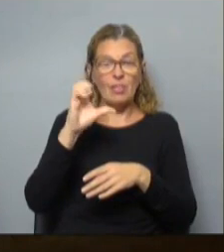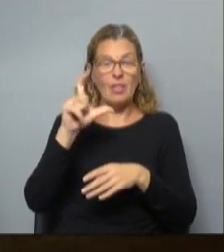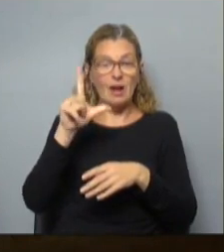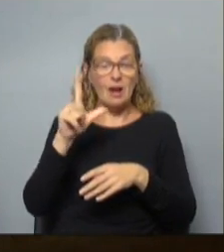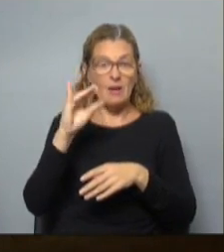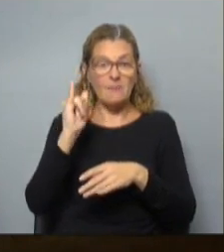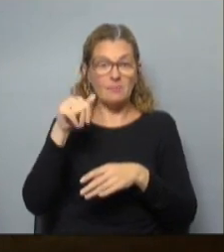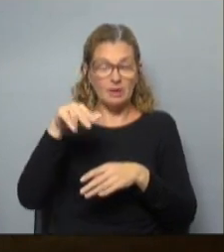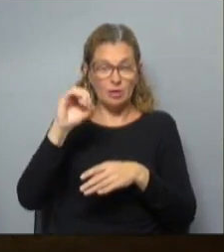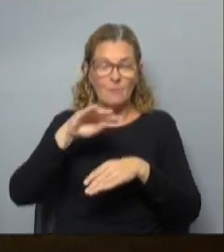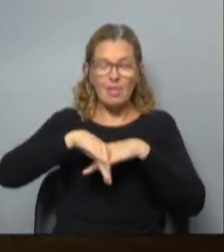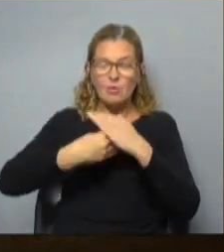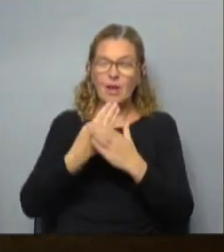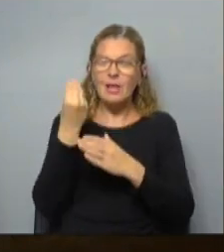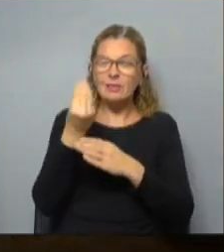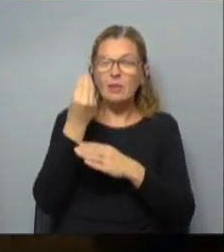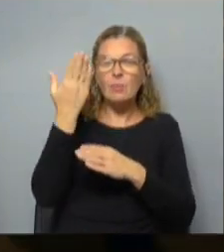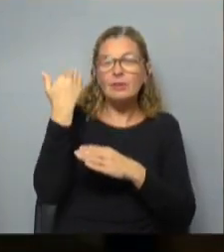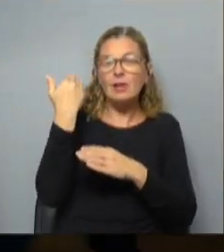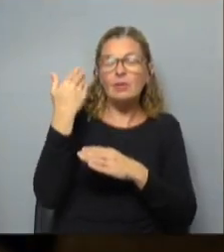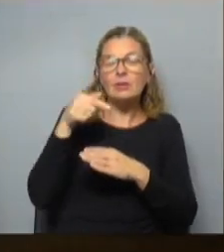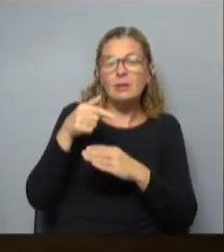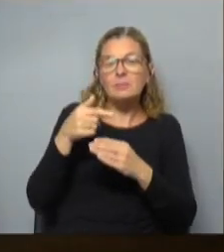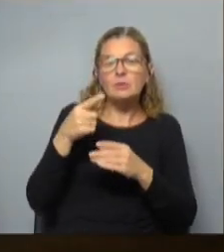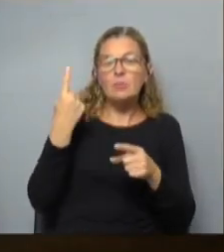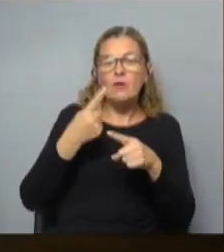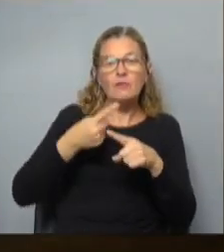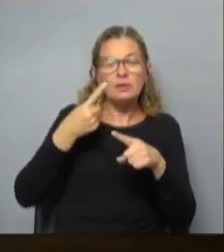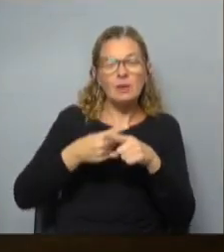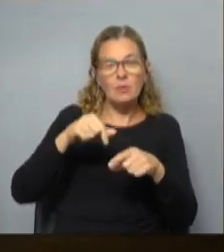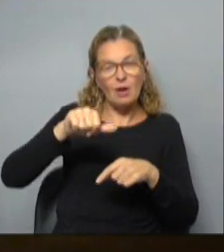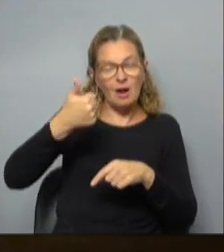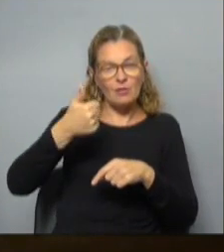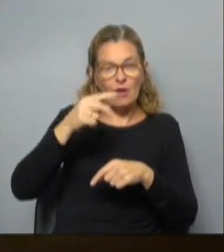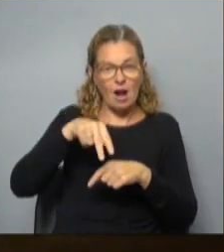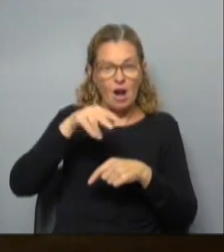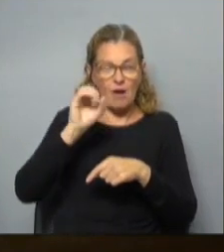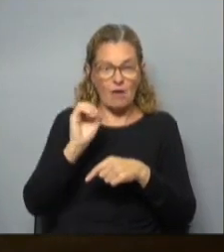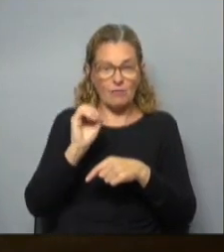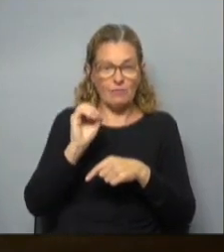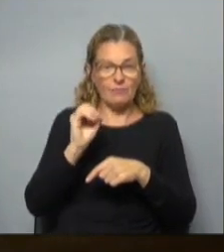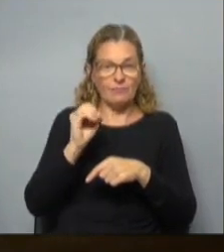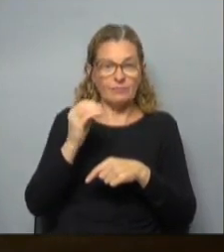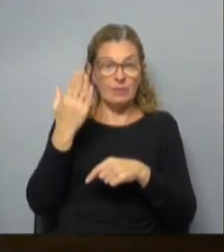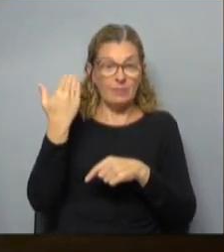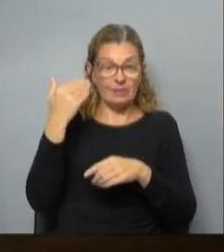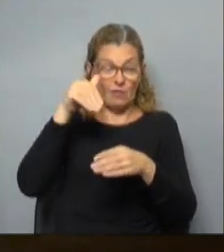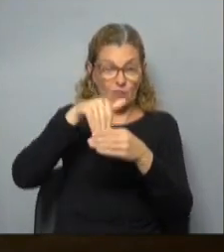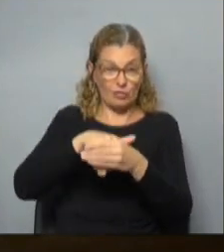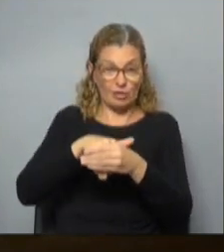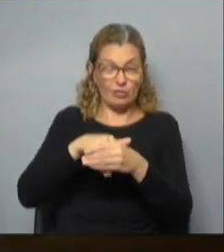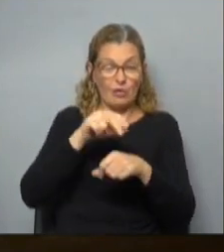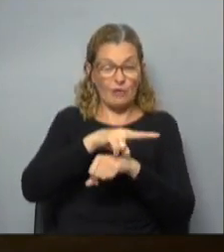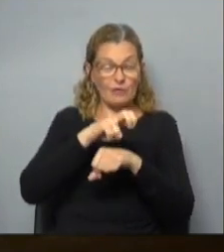en la madrugada del sábado pasado y se enmarcó en los festejos por la victoria del no en el pasado referéndum el